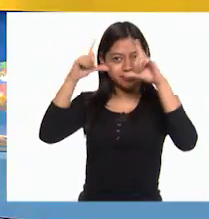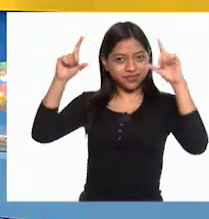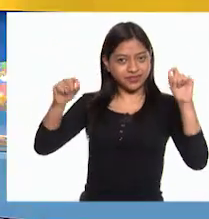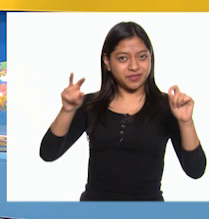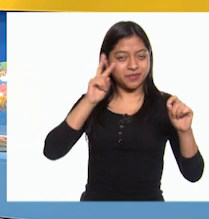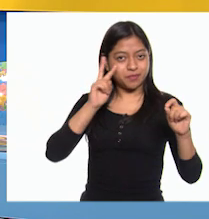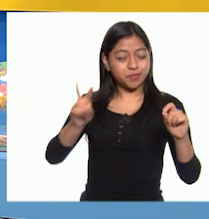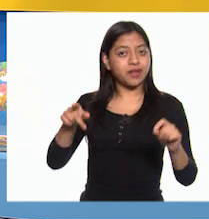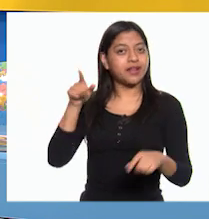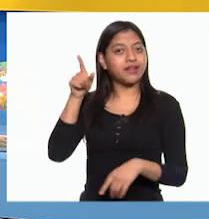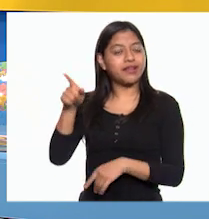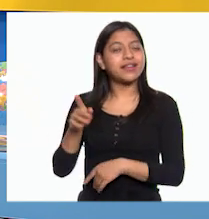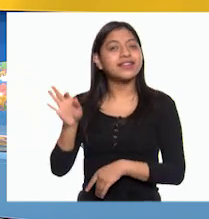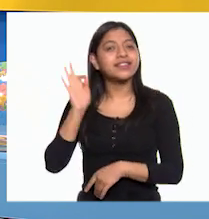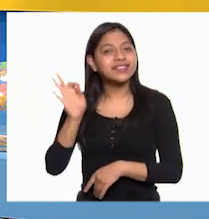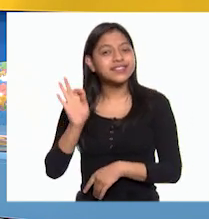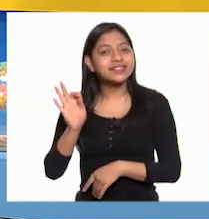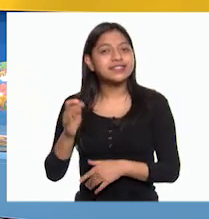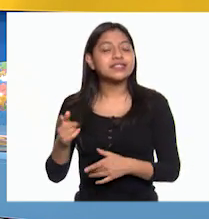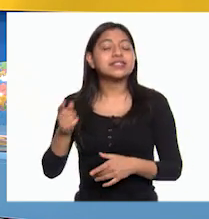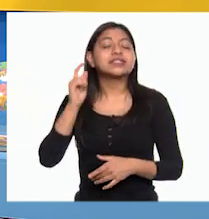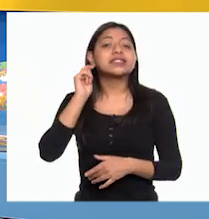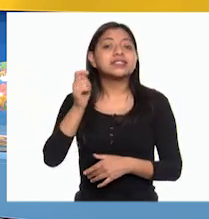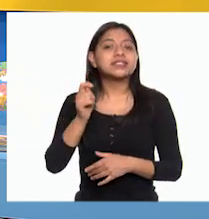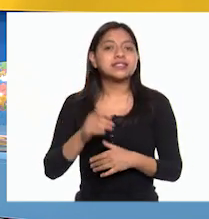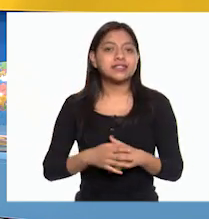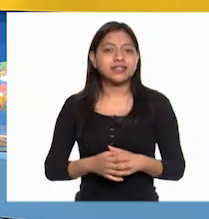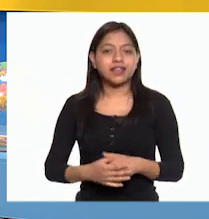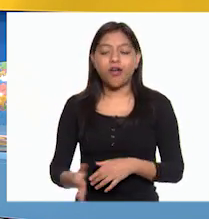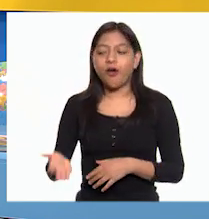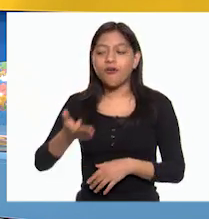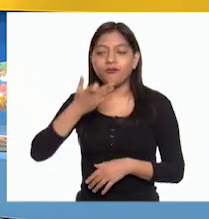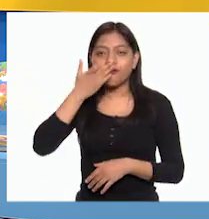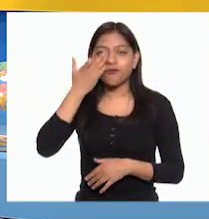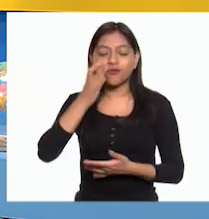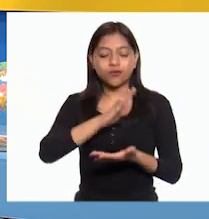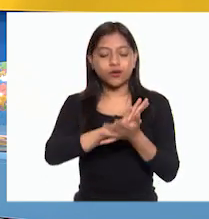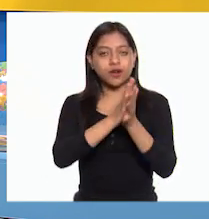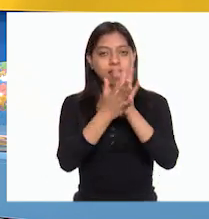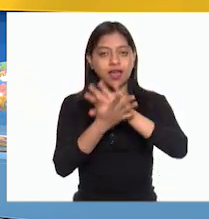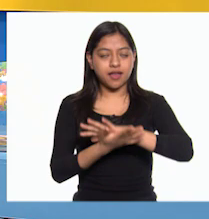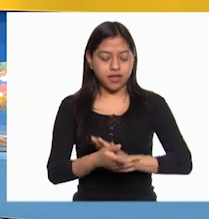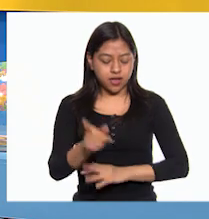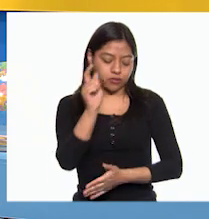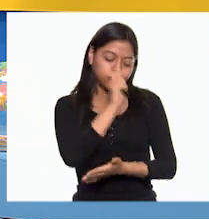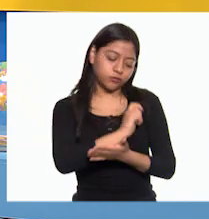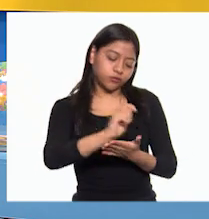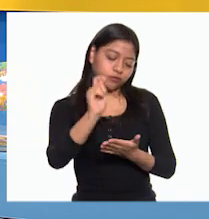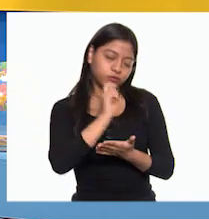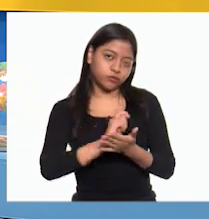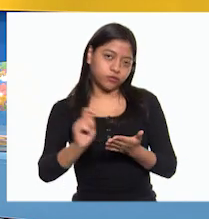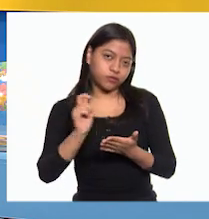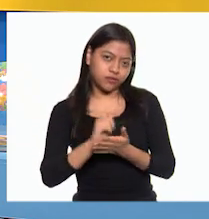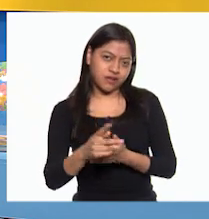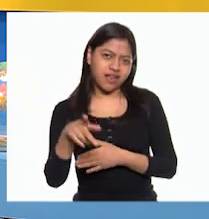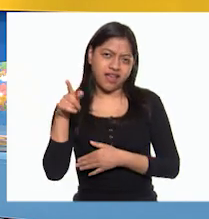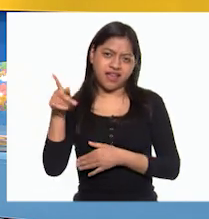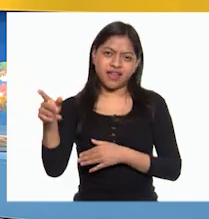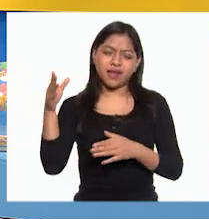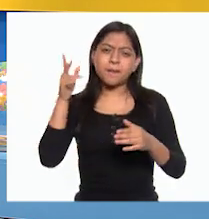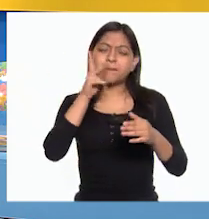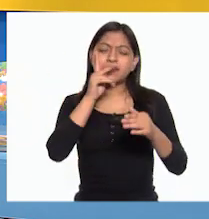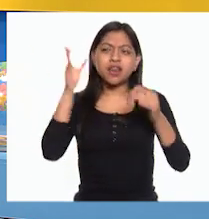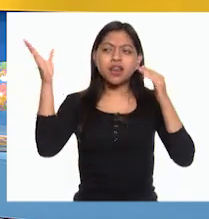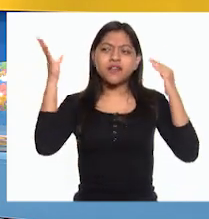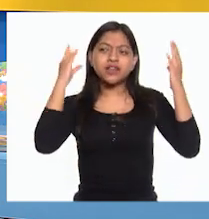Me fascina la posibilidad de convertir en cera la flor y su perfume. Y tienen un ritmo particular provocador,